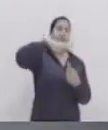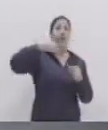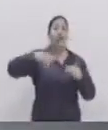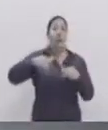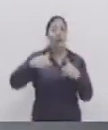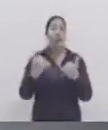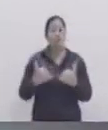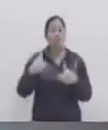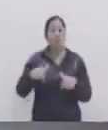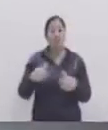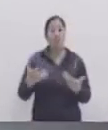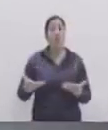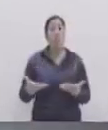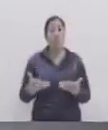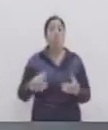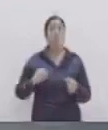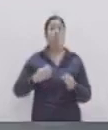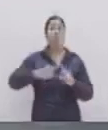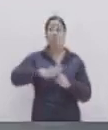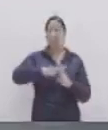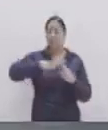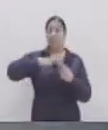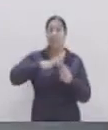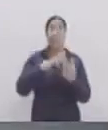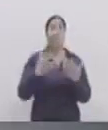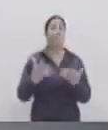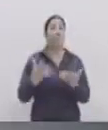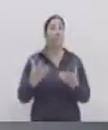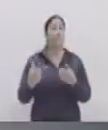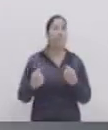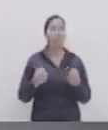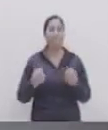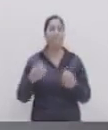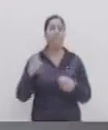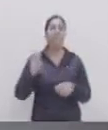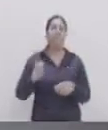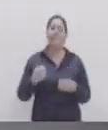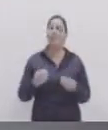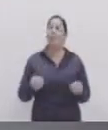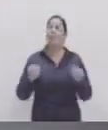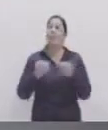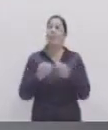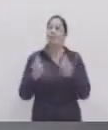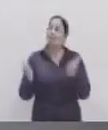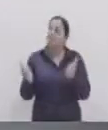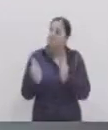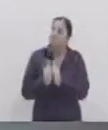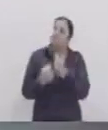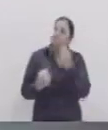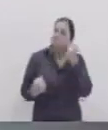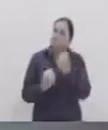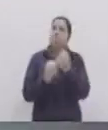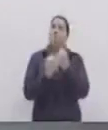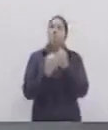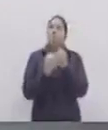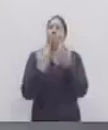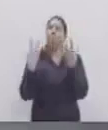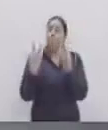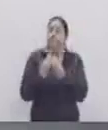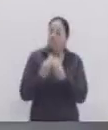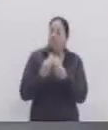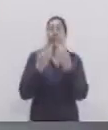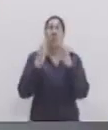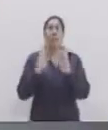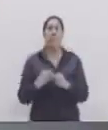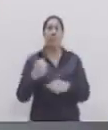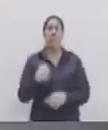estos momentos estamos viviendo una situación que necesitamos mucho de los demás, ¿verdad? No podemos decir que voy a